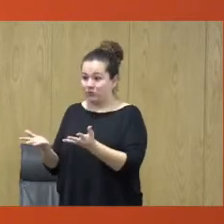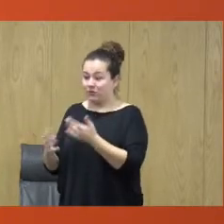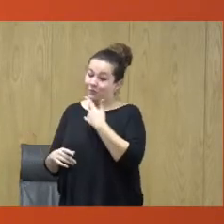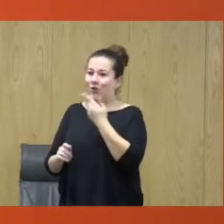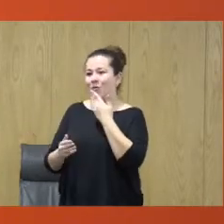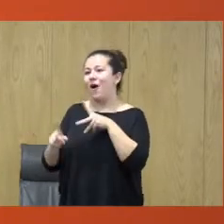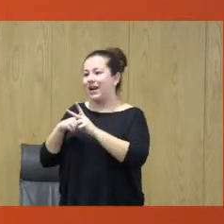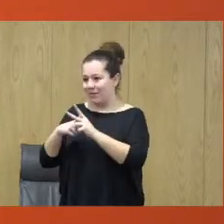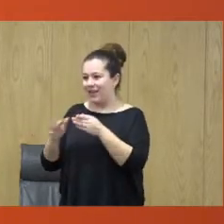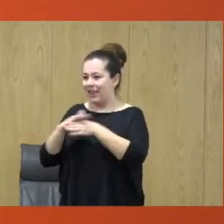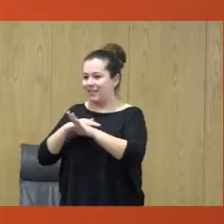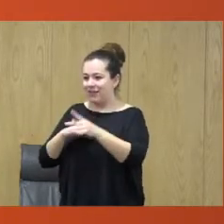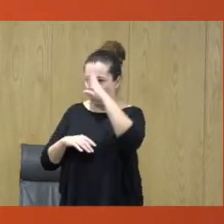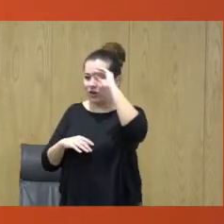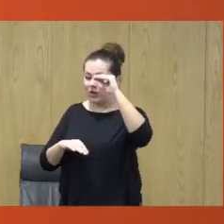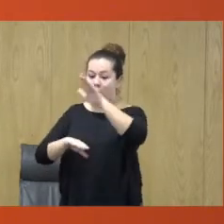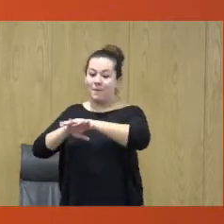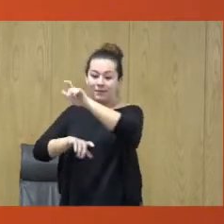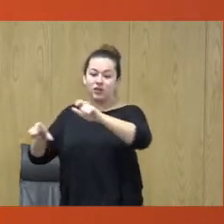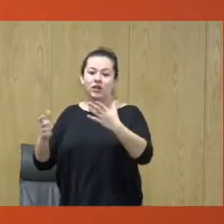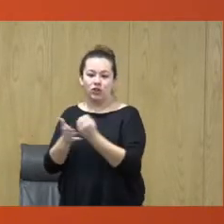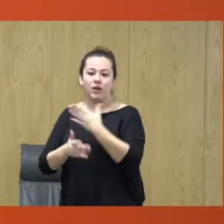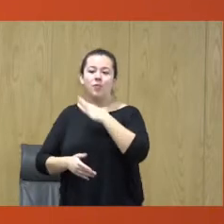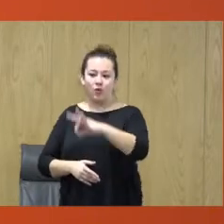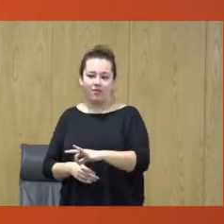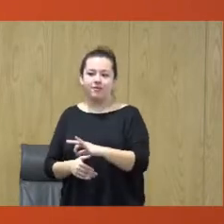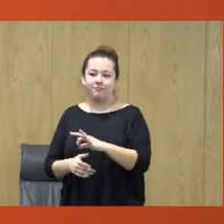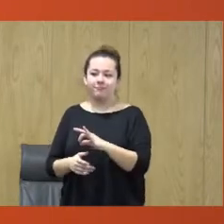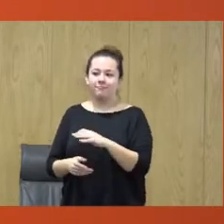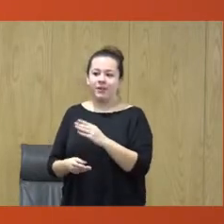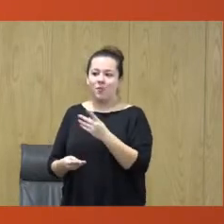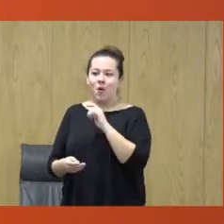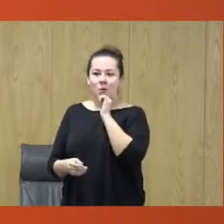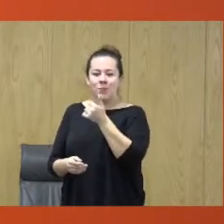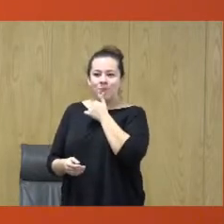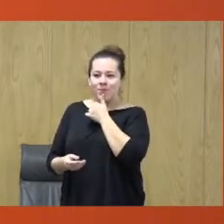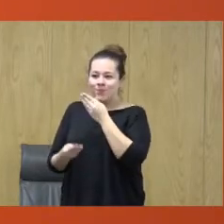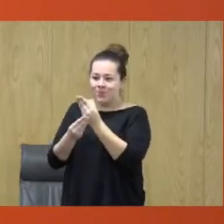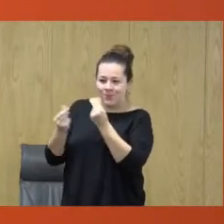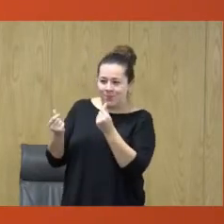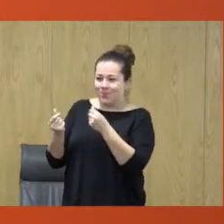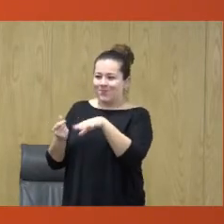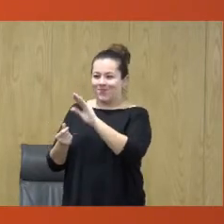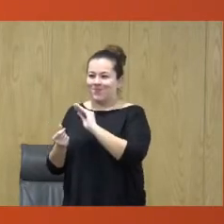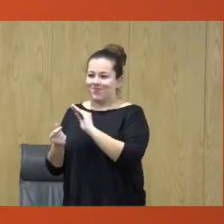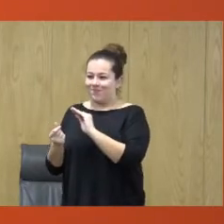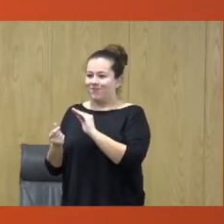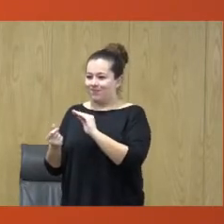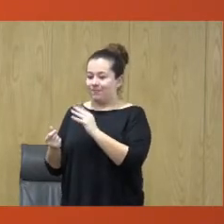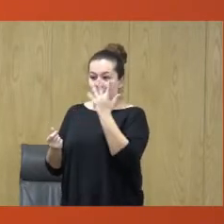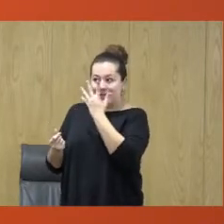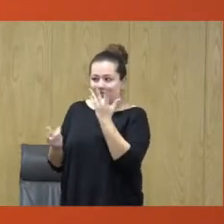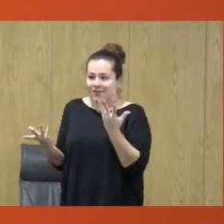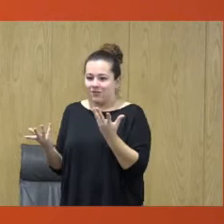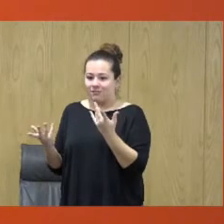herramientas de accesibilidad cognitiva, para que todas las personas podamos descifrar ese misterio encantador y ese misterio, no sabemos